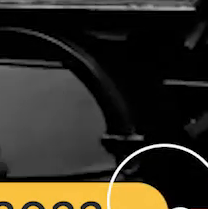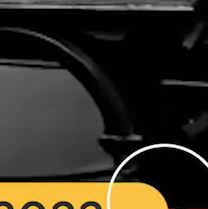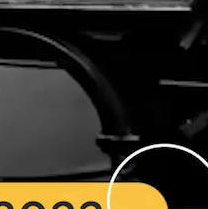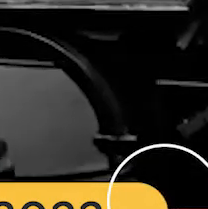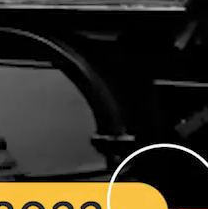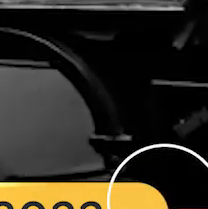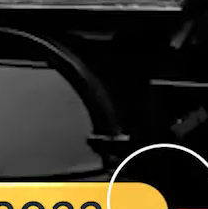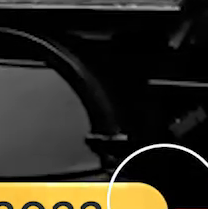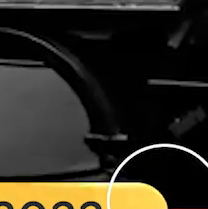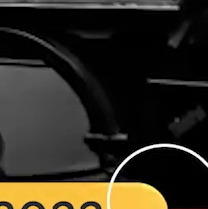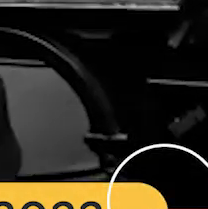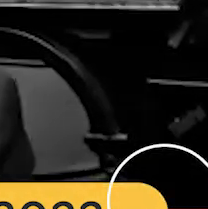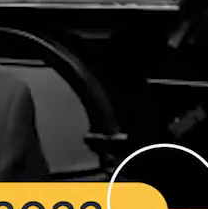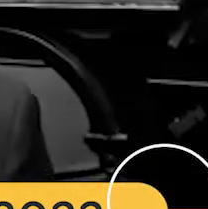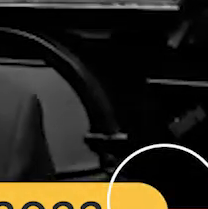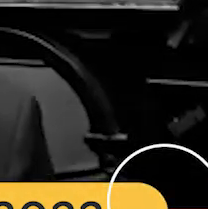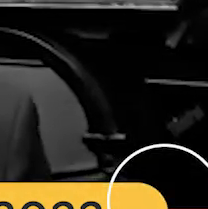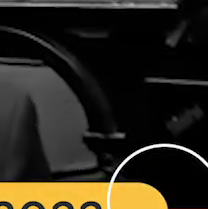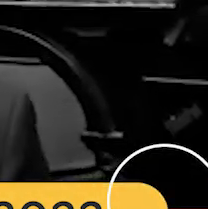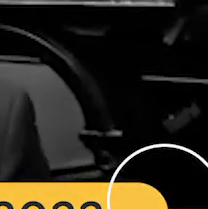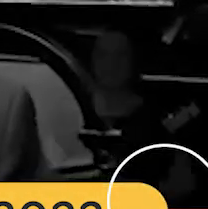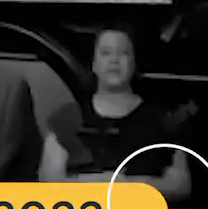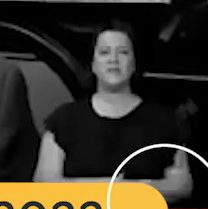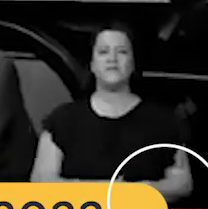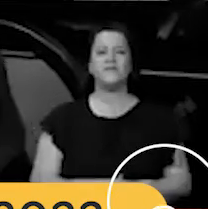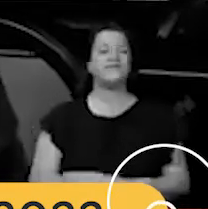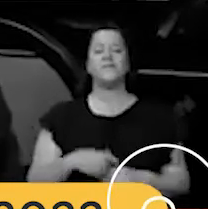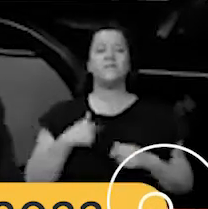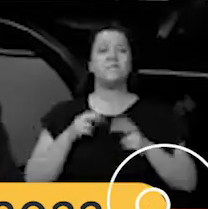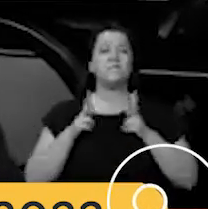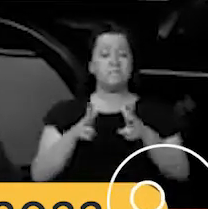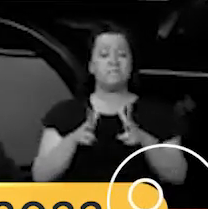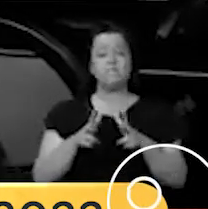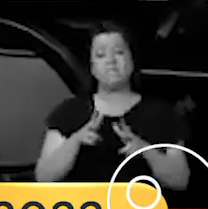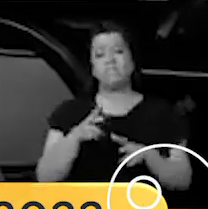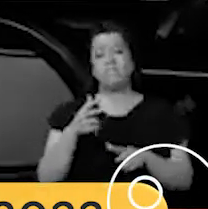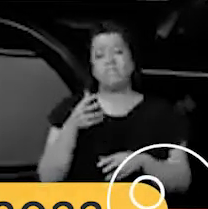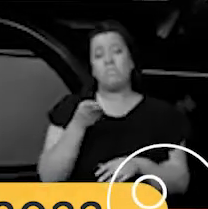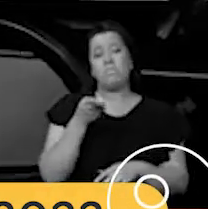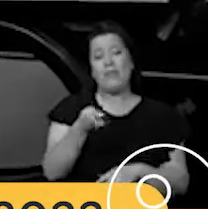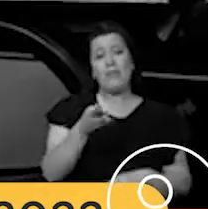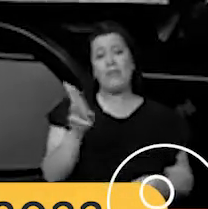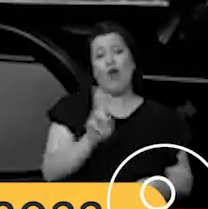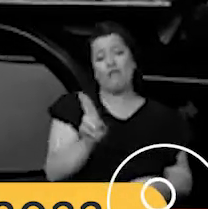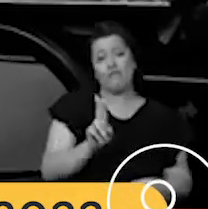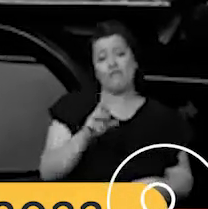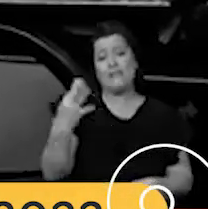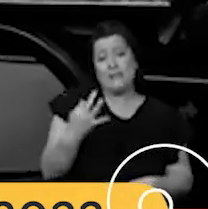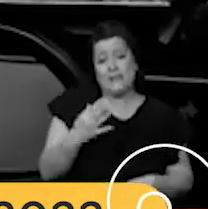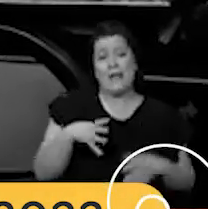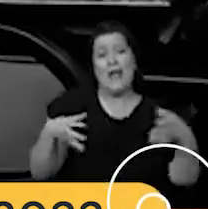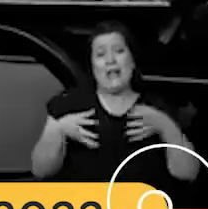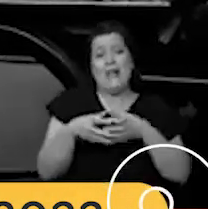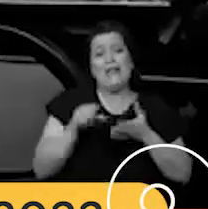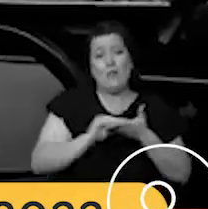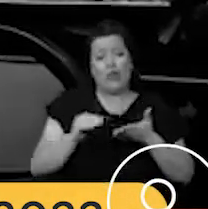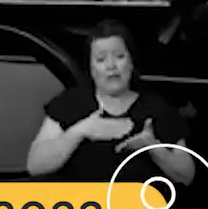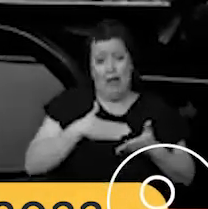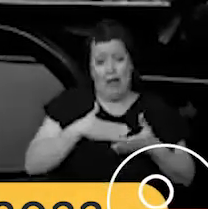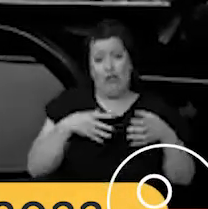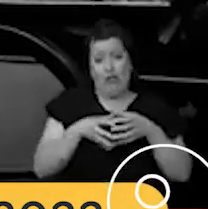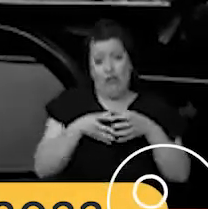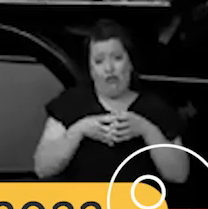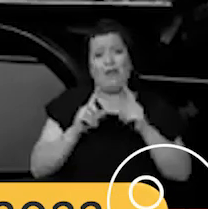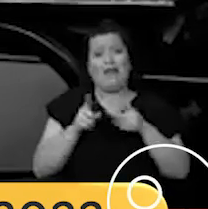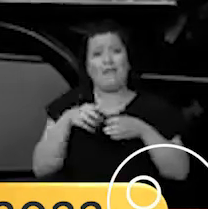Gracias, Presidenta. Mire, voy a plantear una cuestión de privilegio que afecta a diputados de mi bloque y de